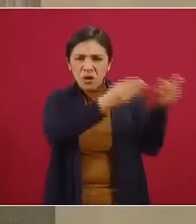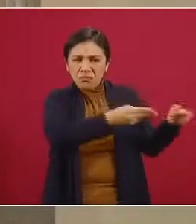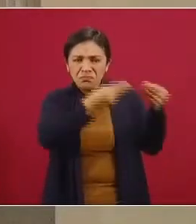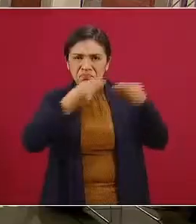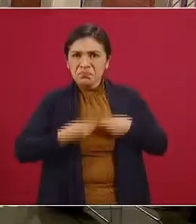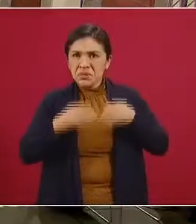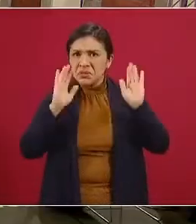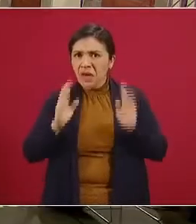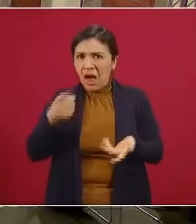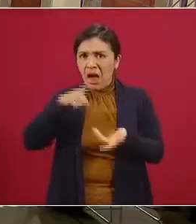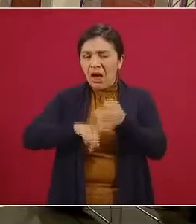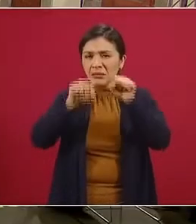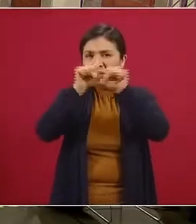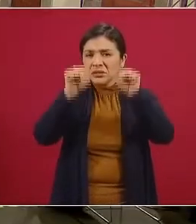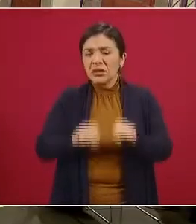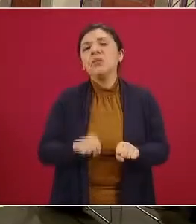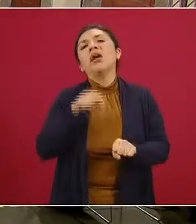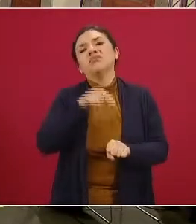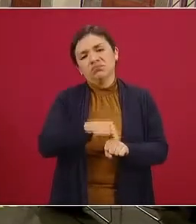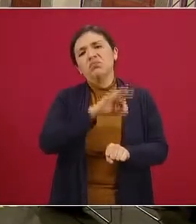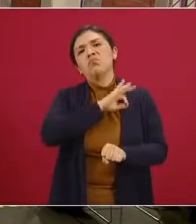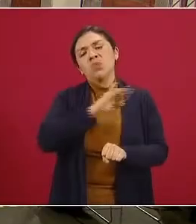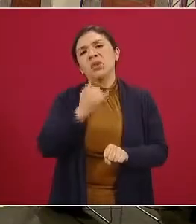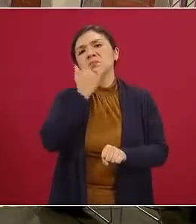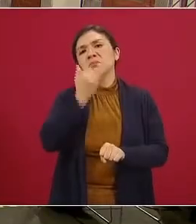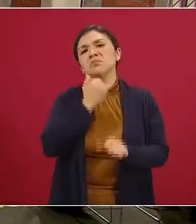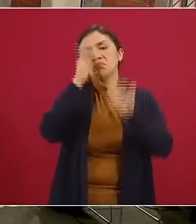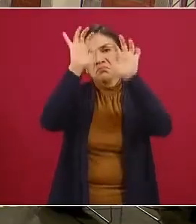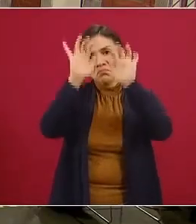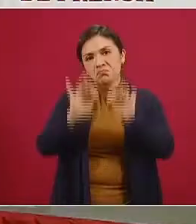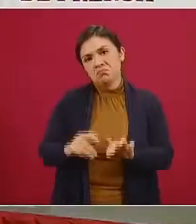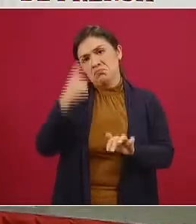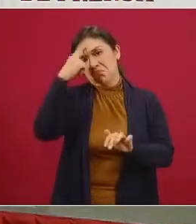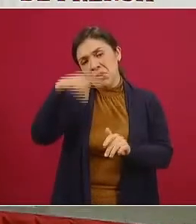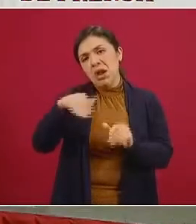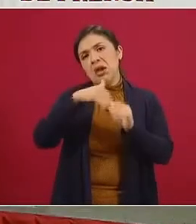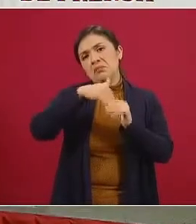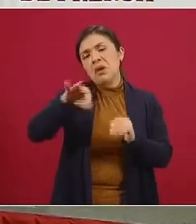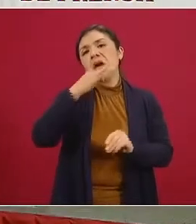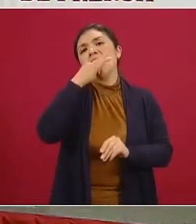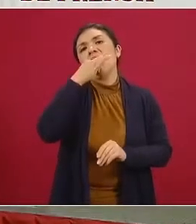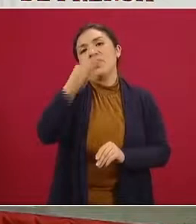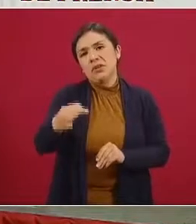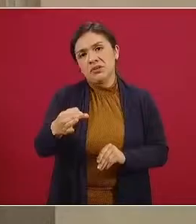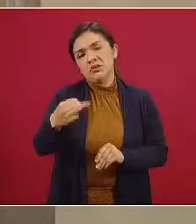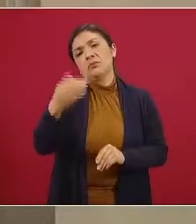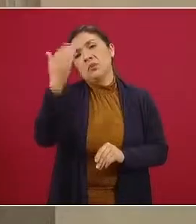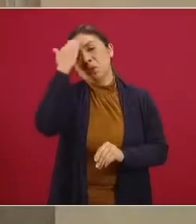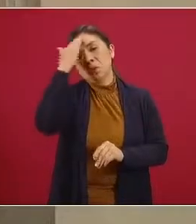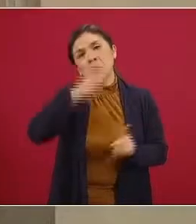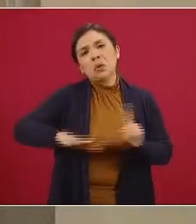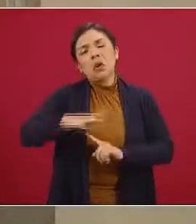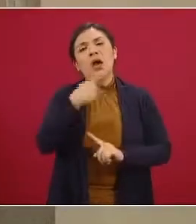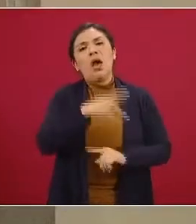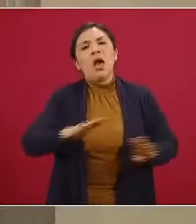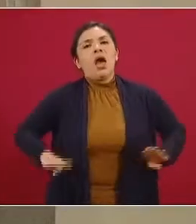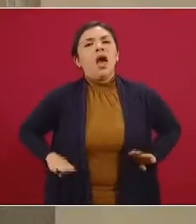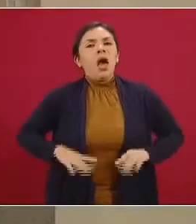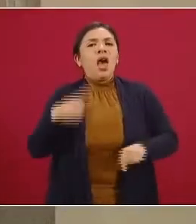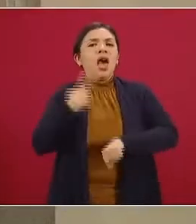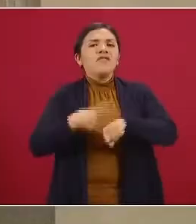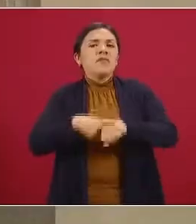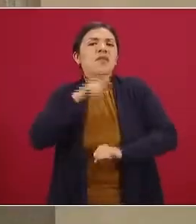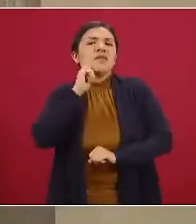el sistema, contribuye a las estimaciones y contribuye en su momento a poder conocer el perfil de la